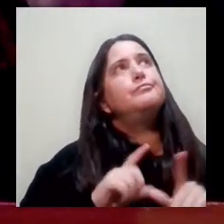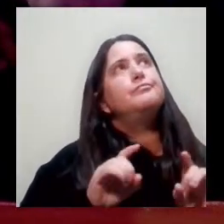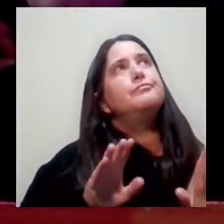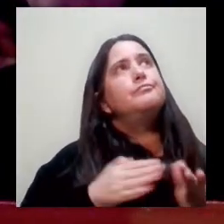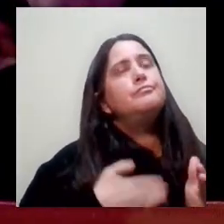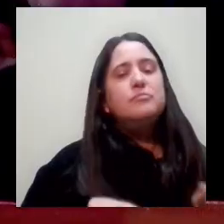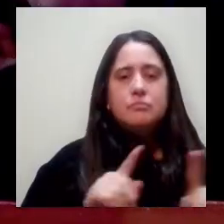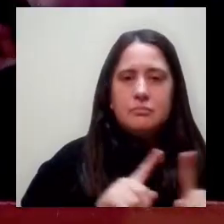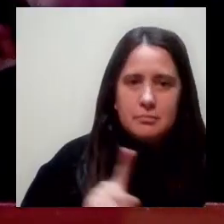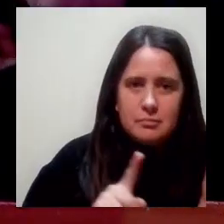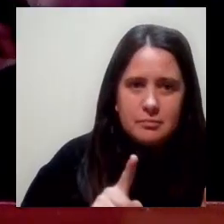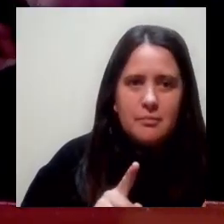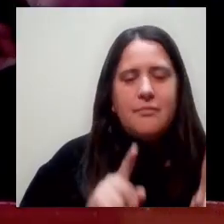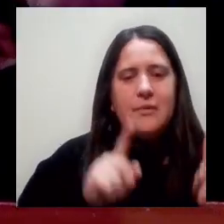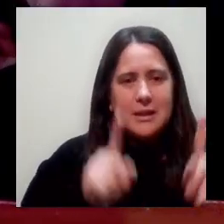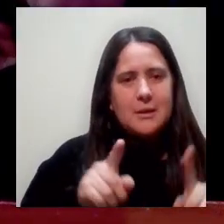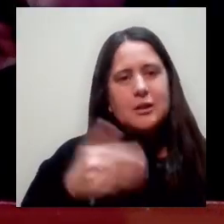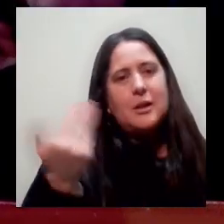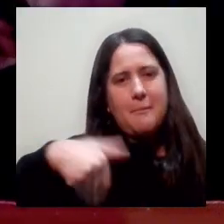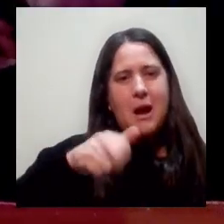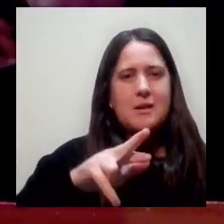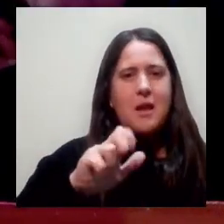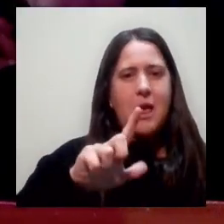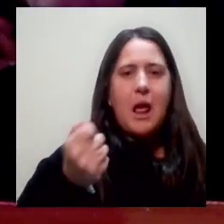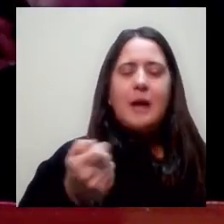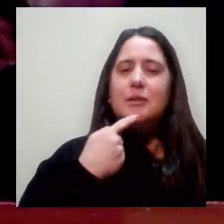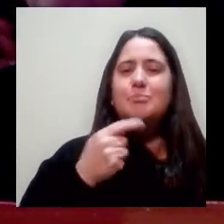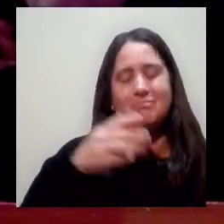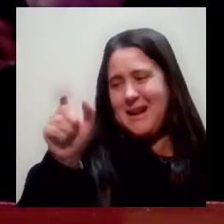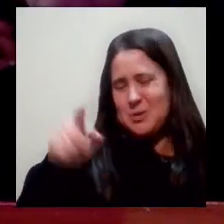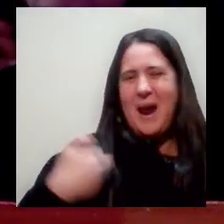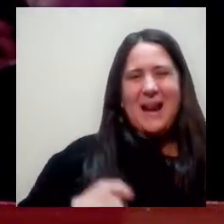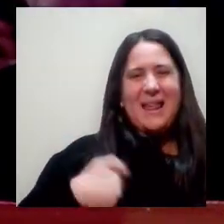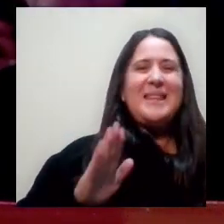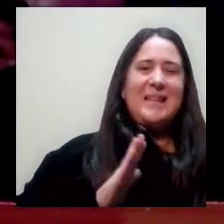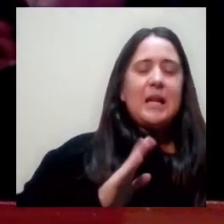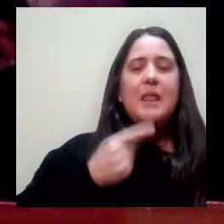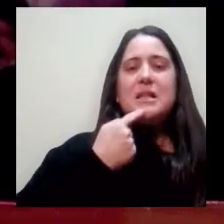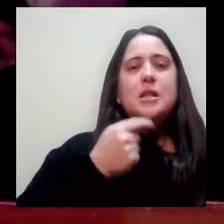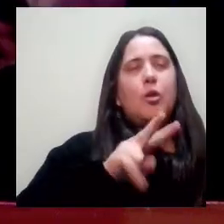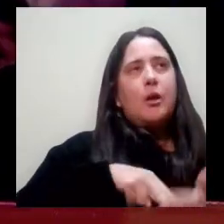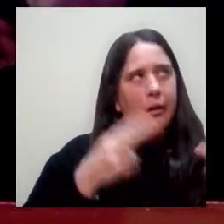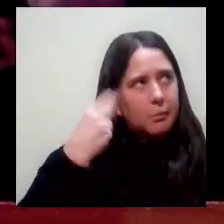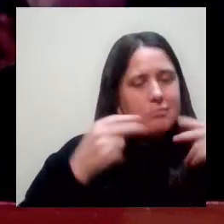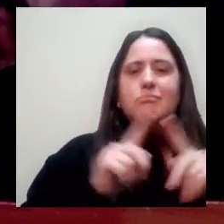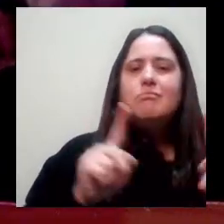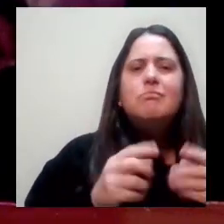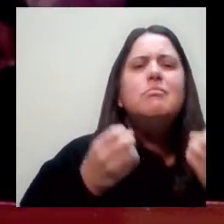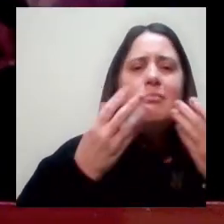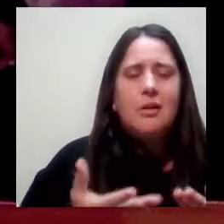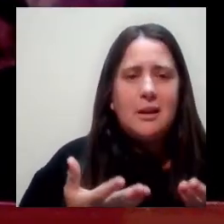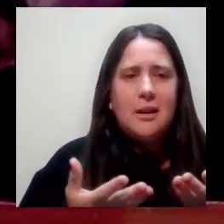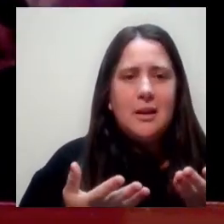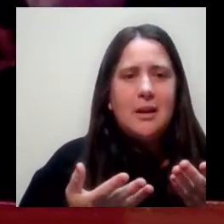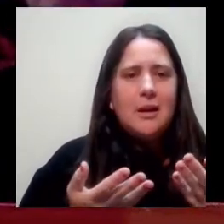Y por allí, Marcela, una argentina griega, que no es un lector obediente. ¿Por qué? Porque no obedece